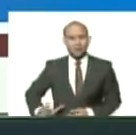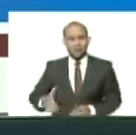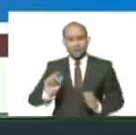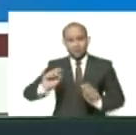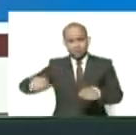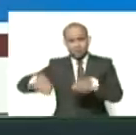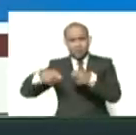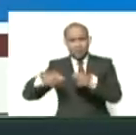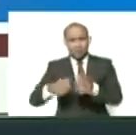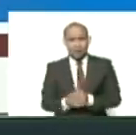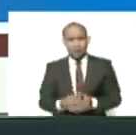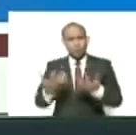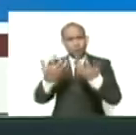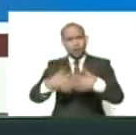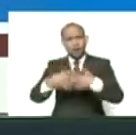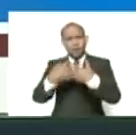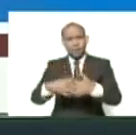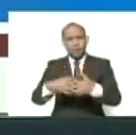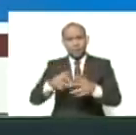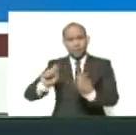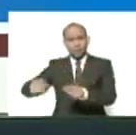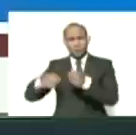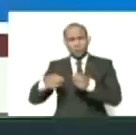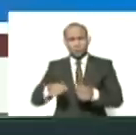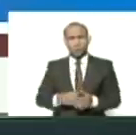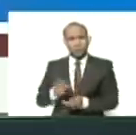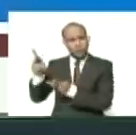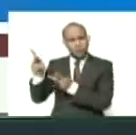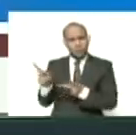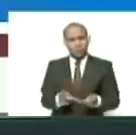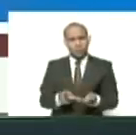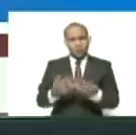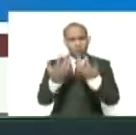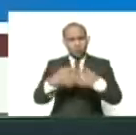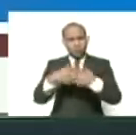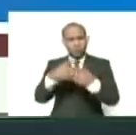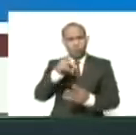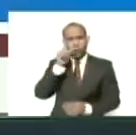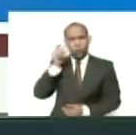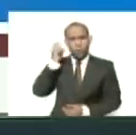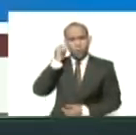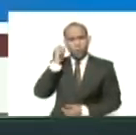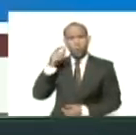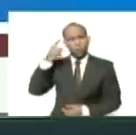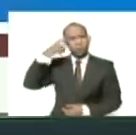Calzado y empresaria del calzado. Bienvenido a las empresarias y los empresarios